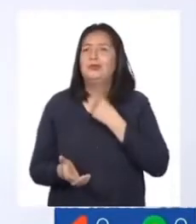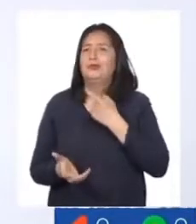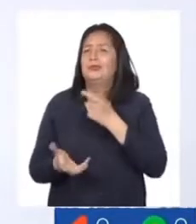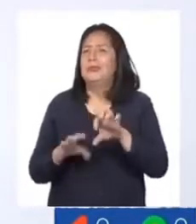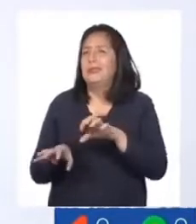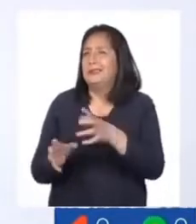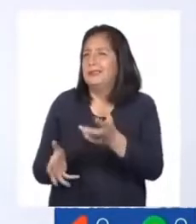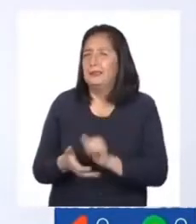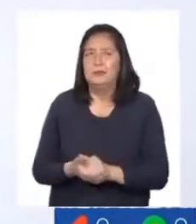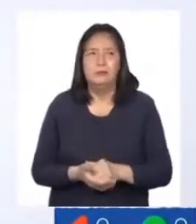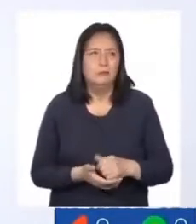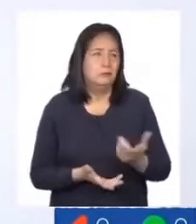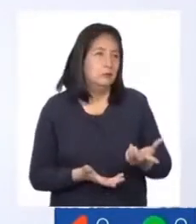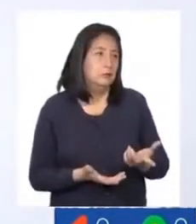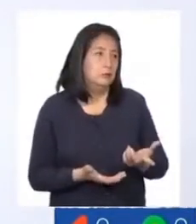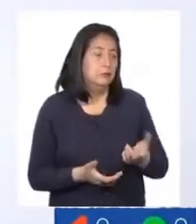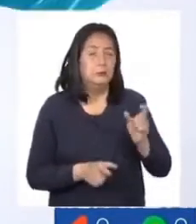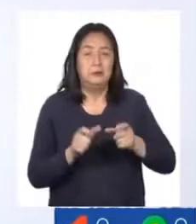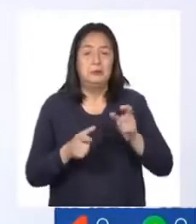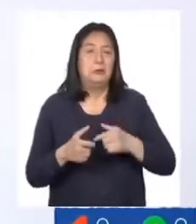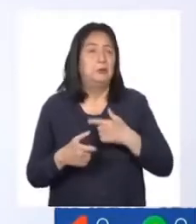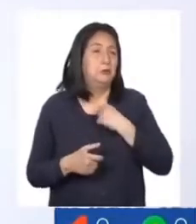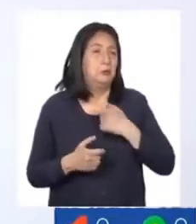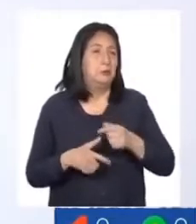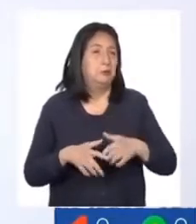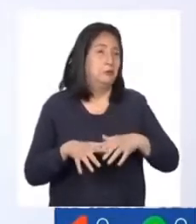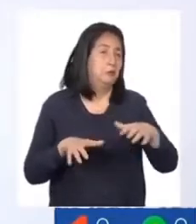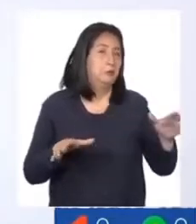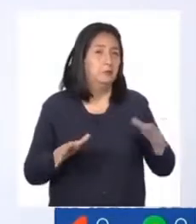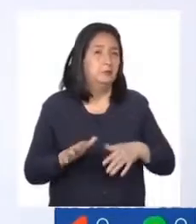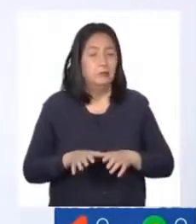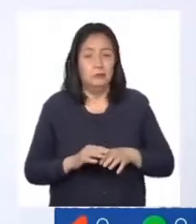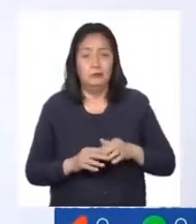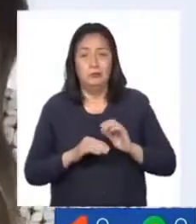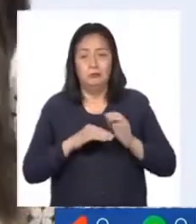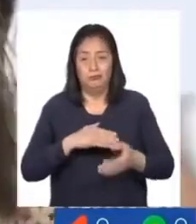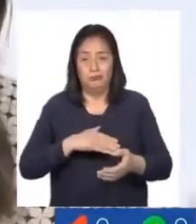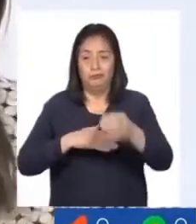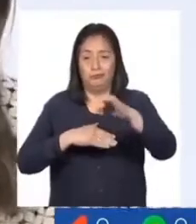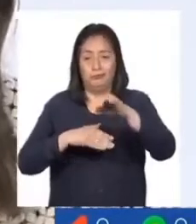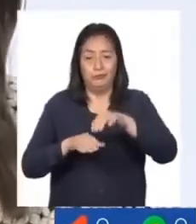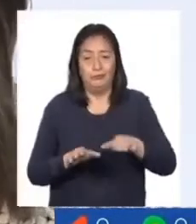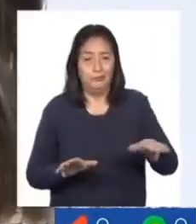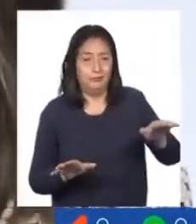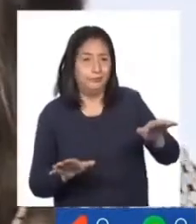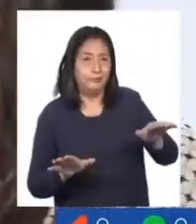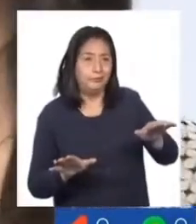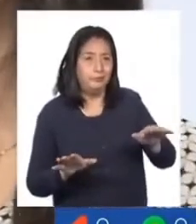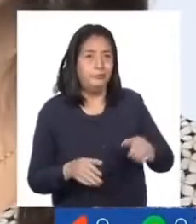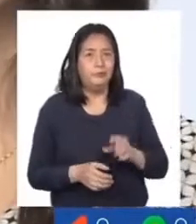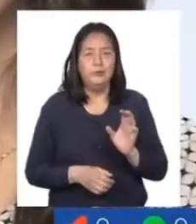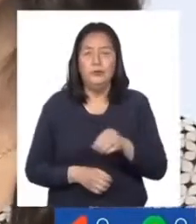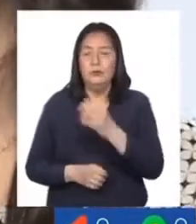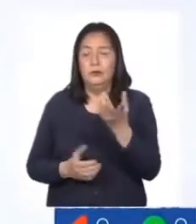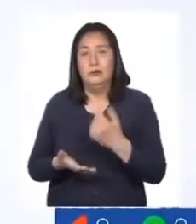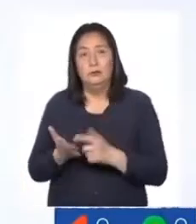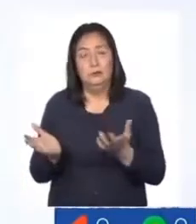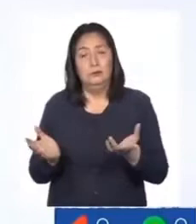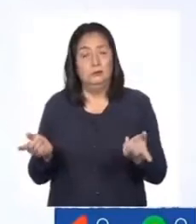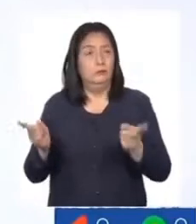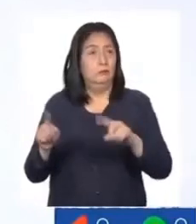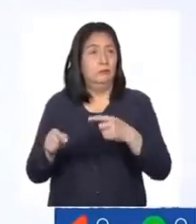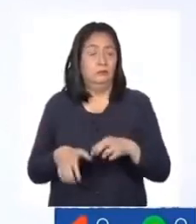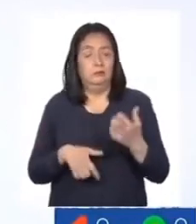realizar aquellos que buscan mayor amplitud como cuando surfean una ola? o aquellos que son de menor amplitud, como